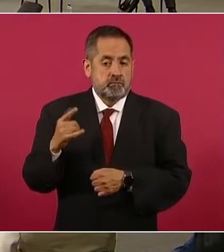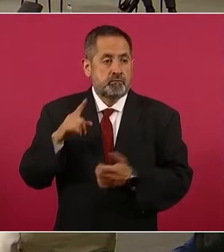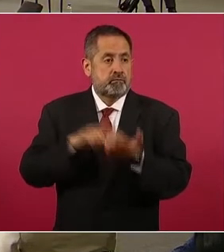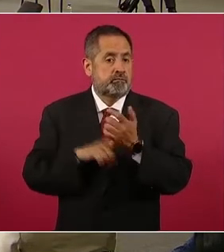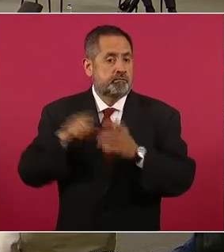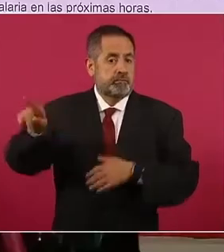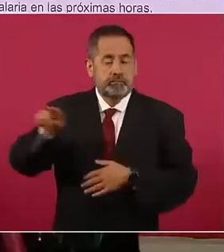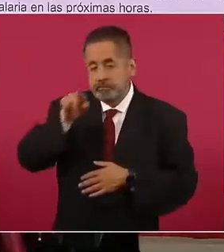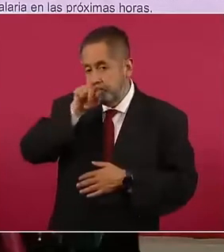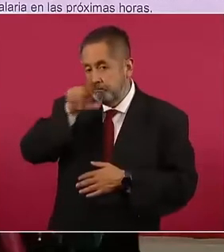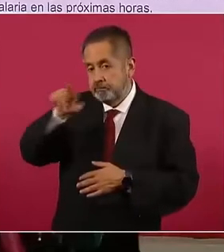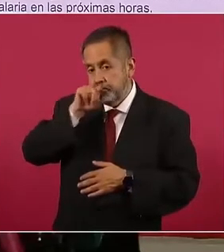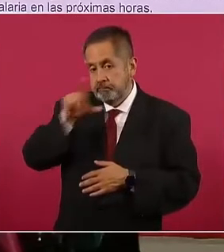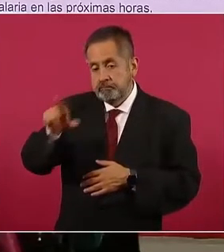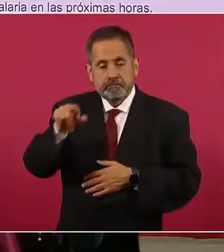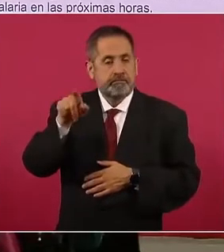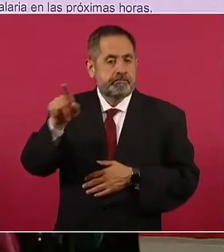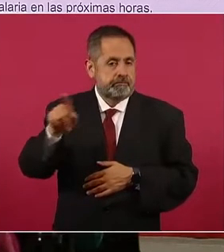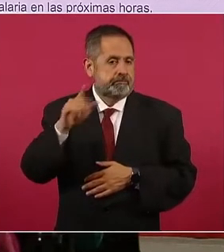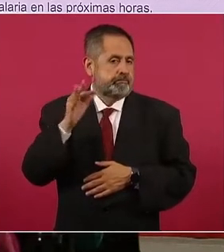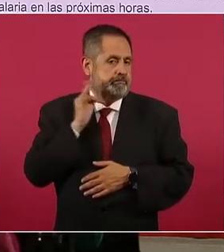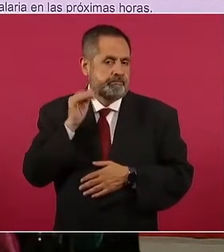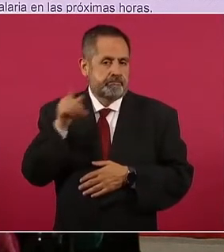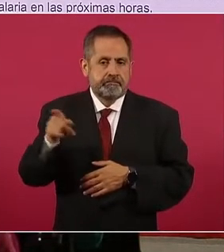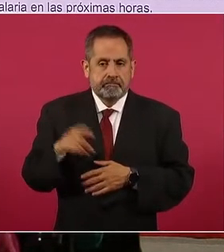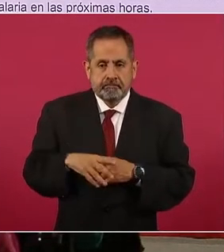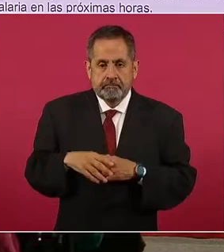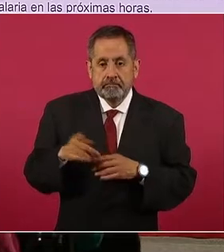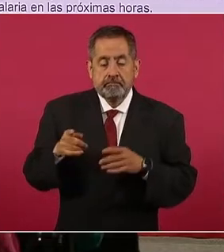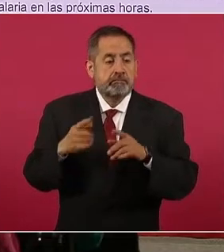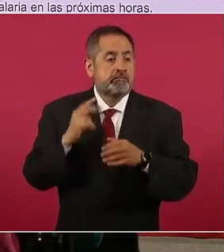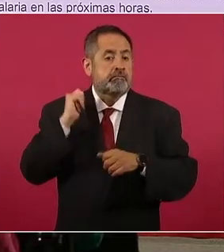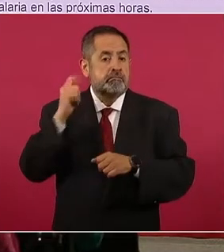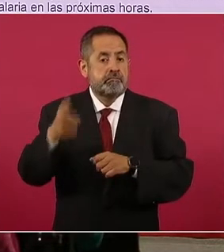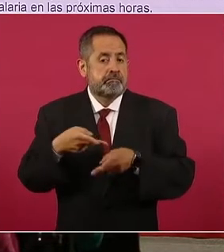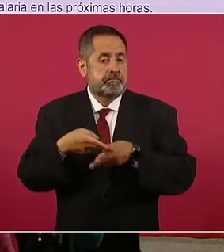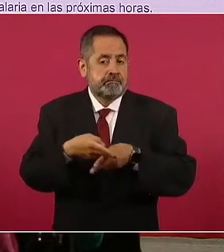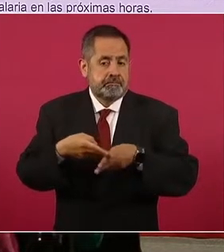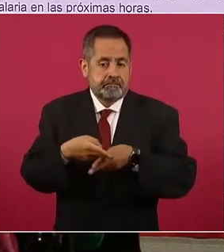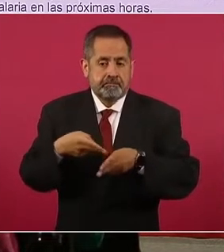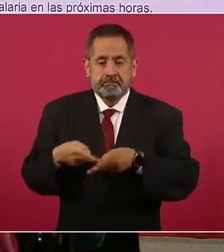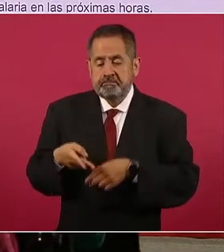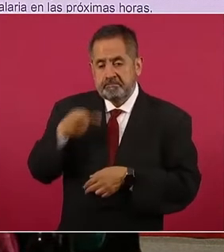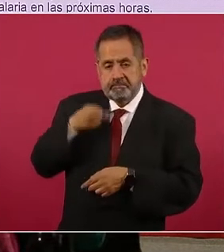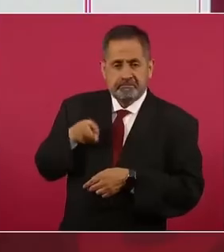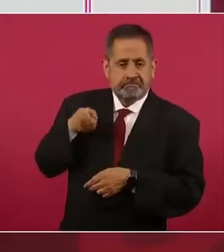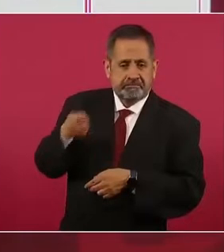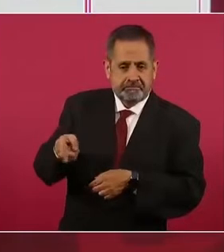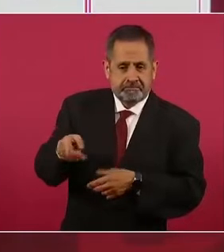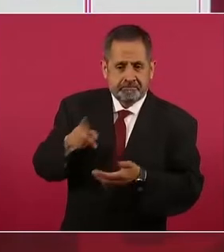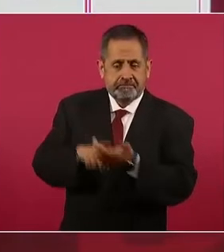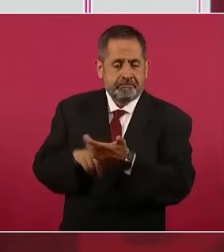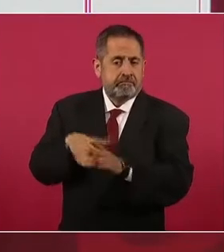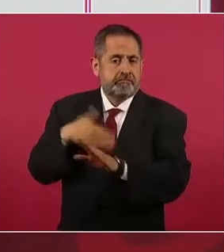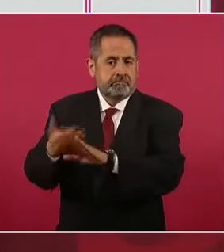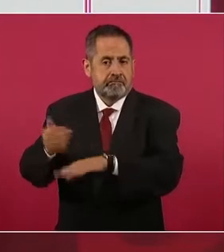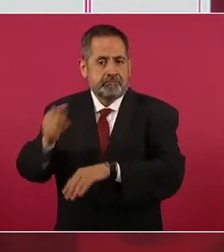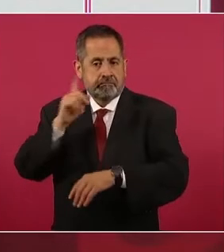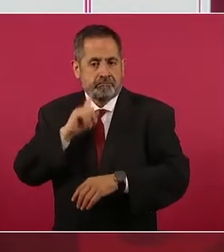de Jalisco informó sobre la agresión con un objeto punzocortante a esta compañera periodista.